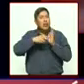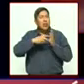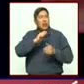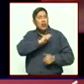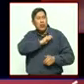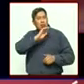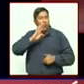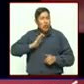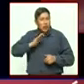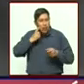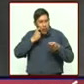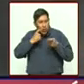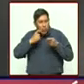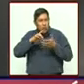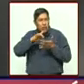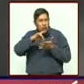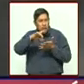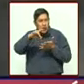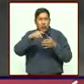Agroambiental.